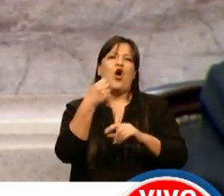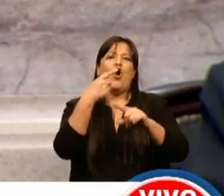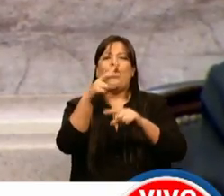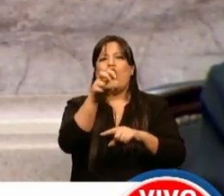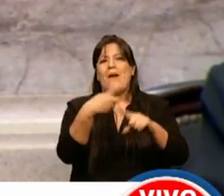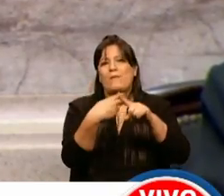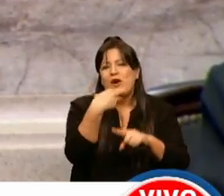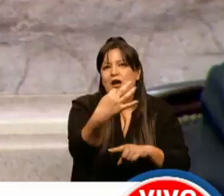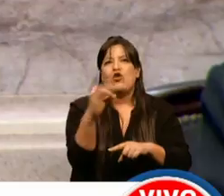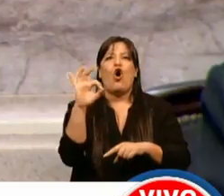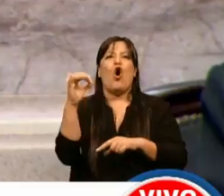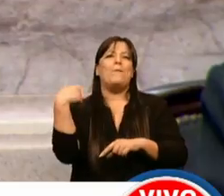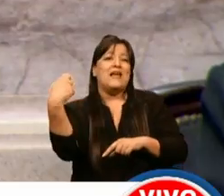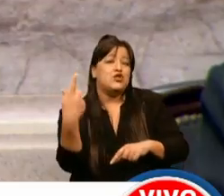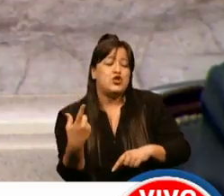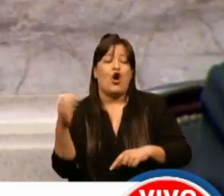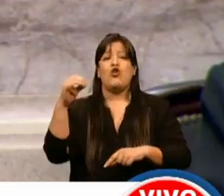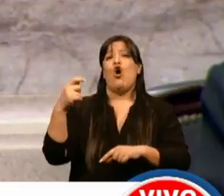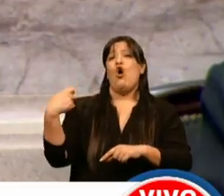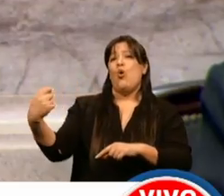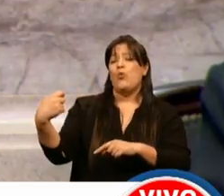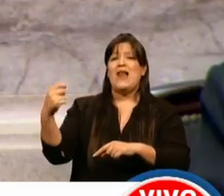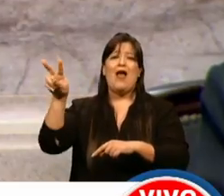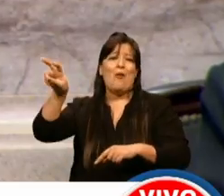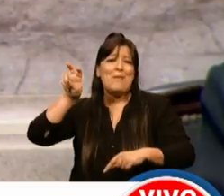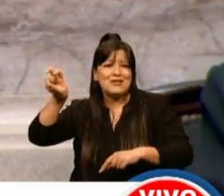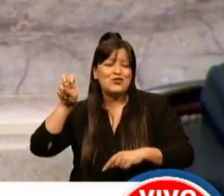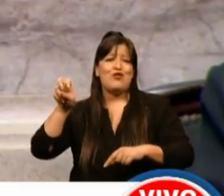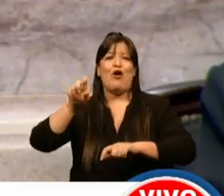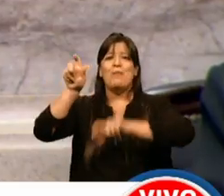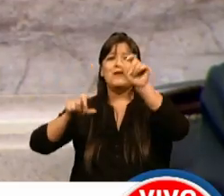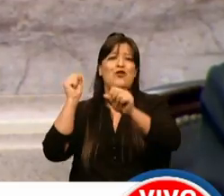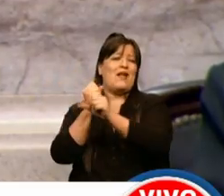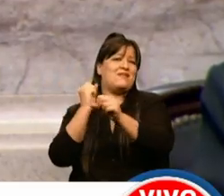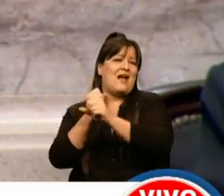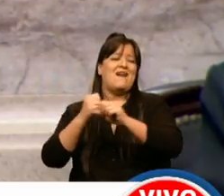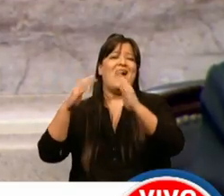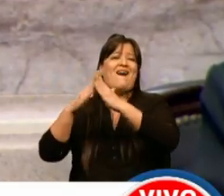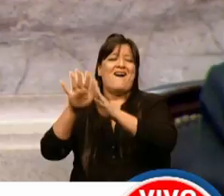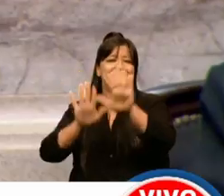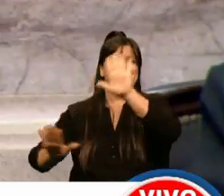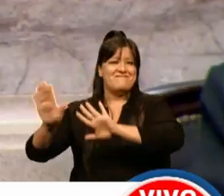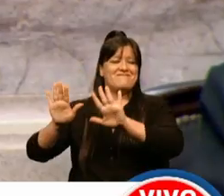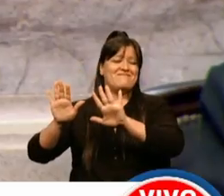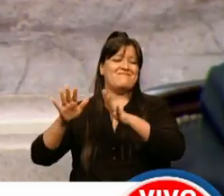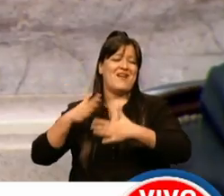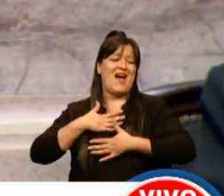pensiones no contributivas jubilados y pensionados trabajadores y trabajadoras de para casas particulares